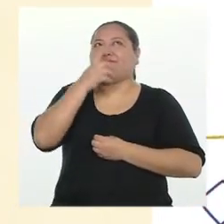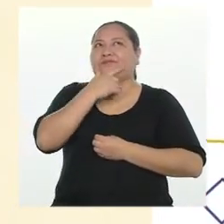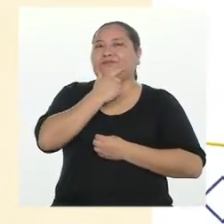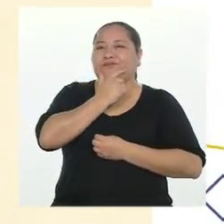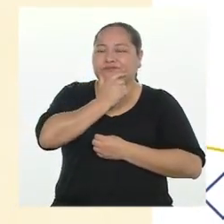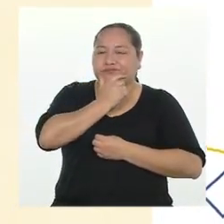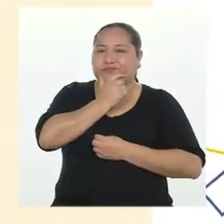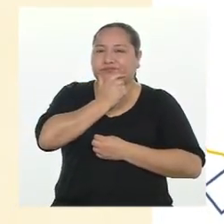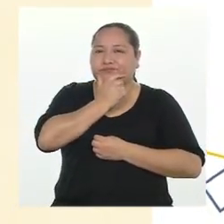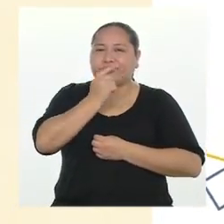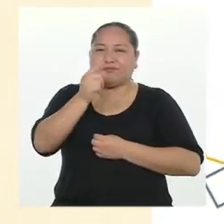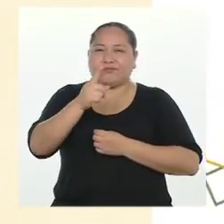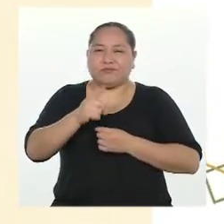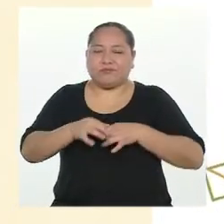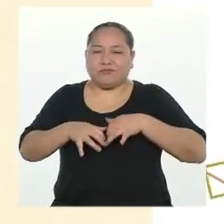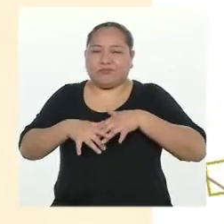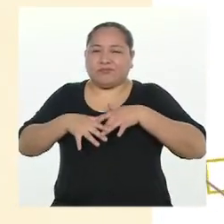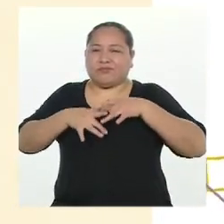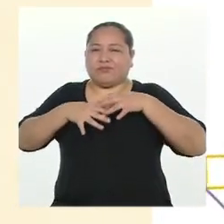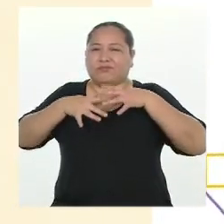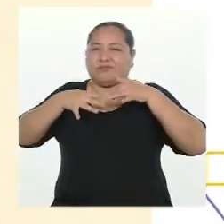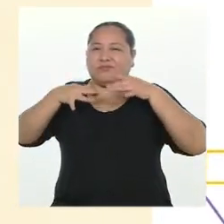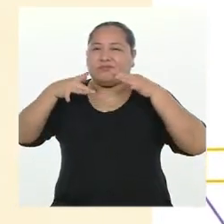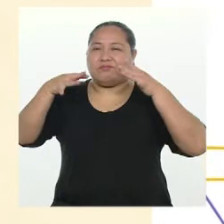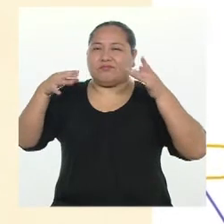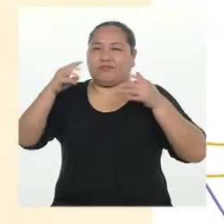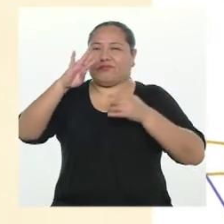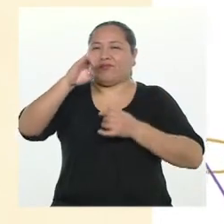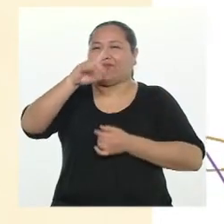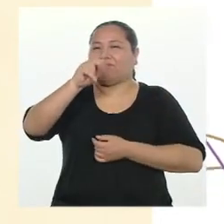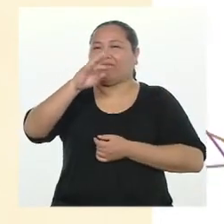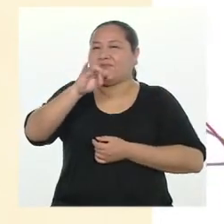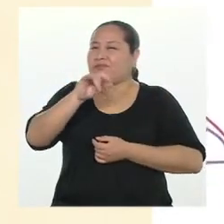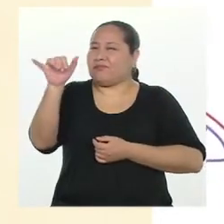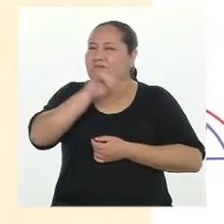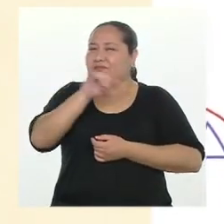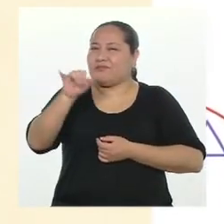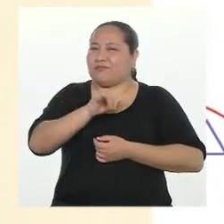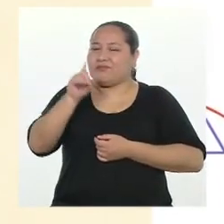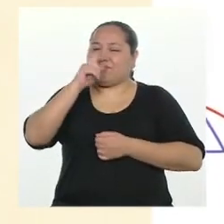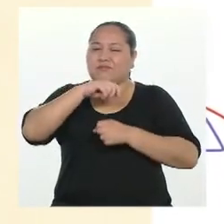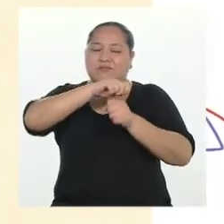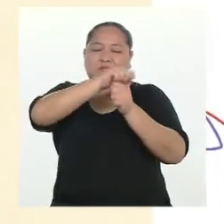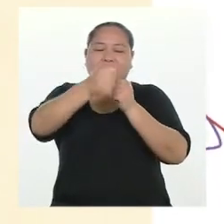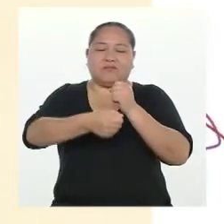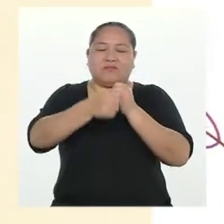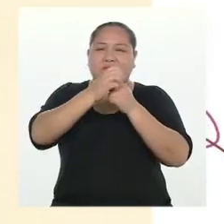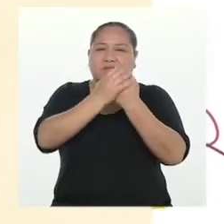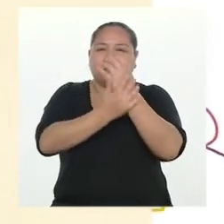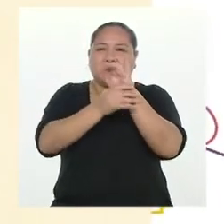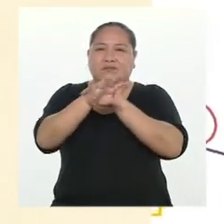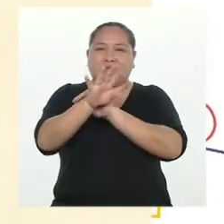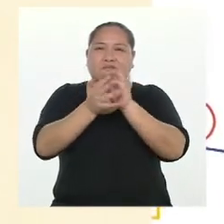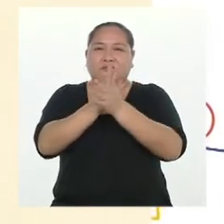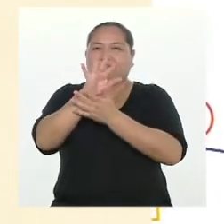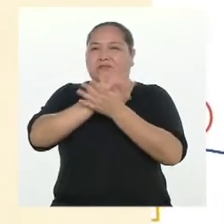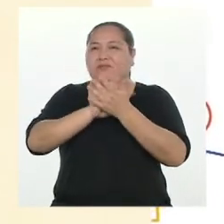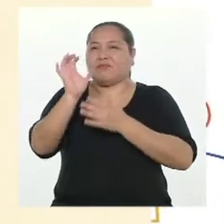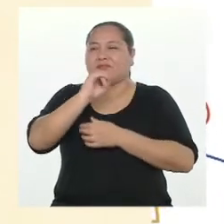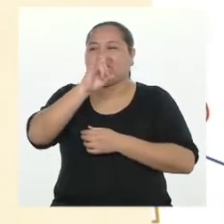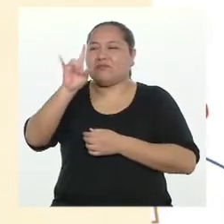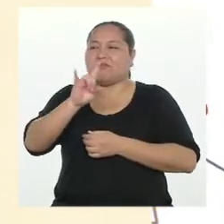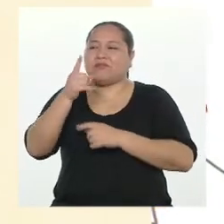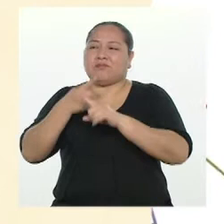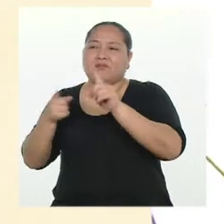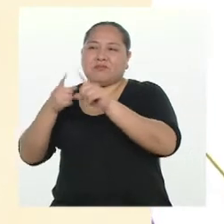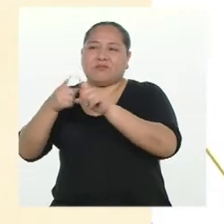preguntamos, ¿crecerán las bacterias de manera semejante si no te lavas y o utilizas diferentes tipos